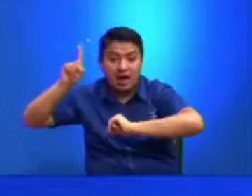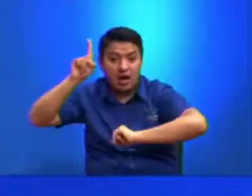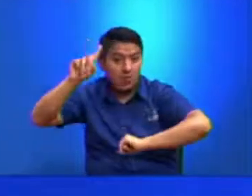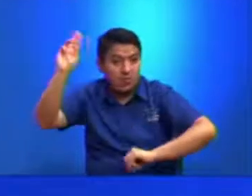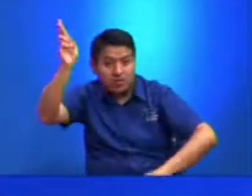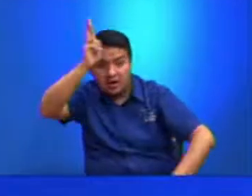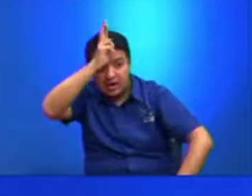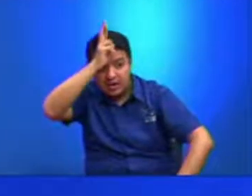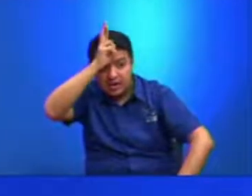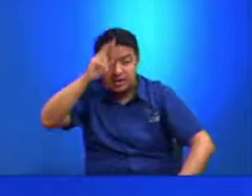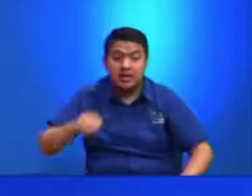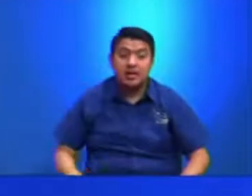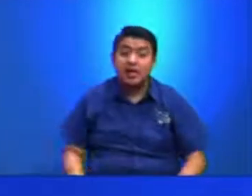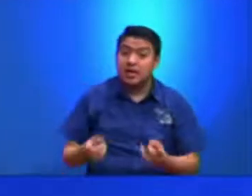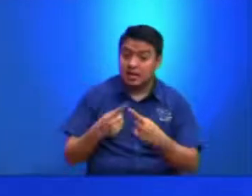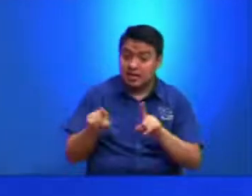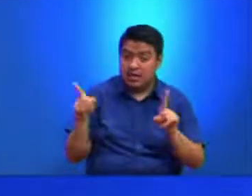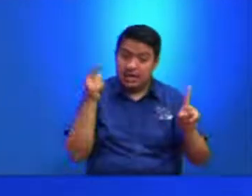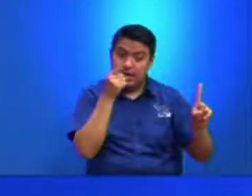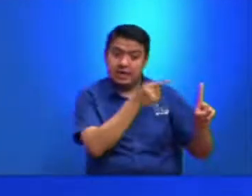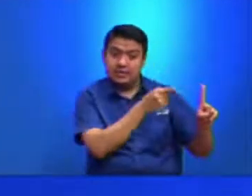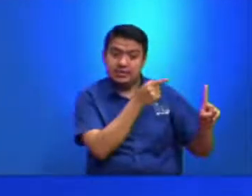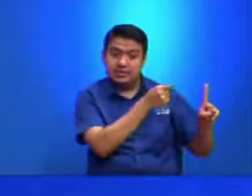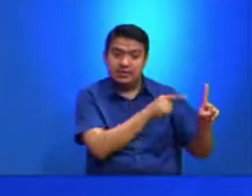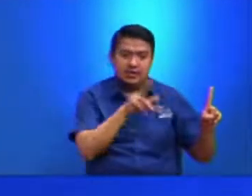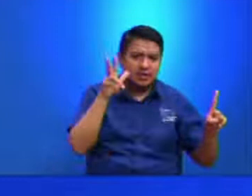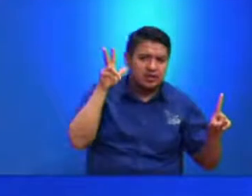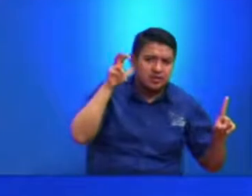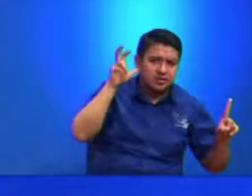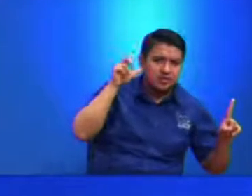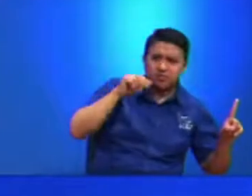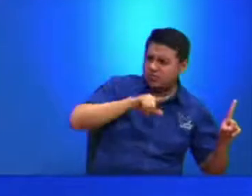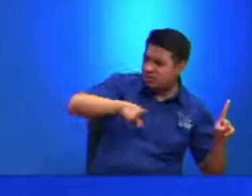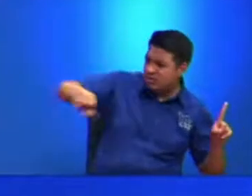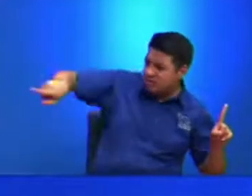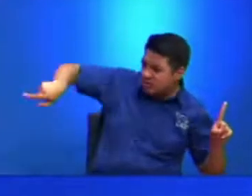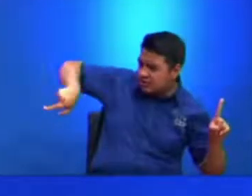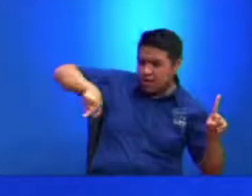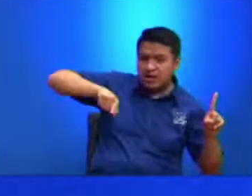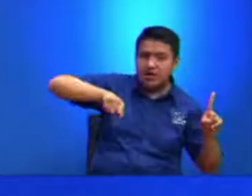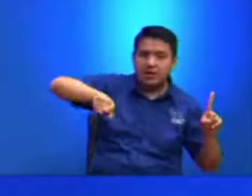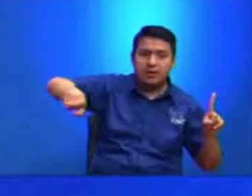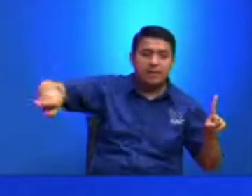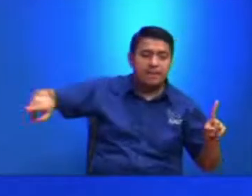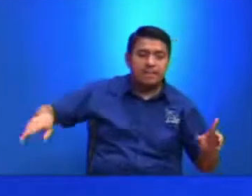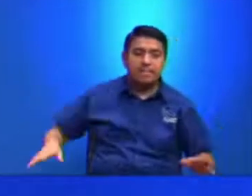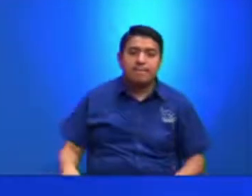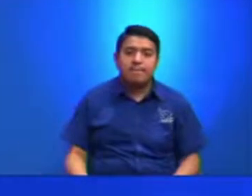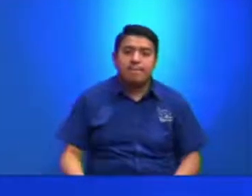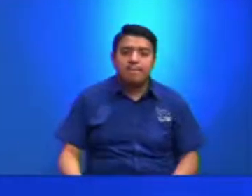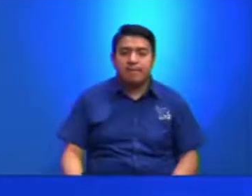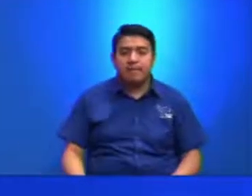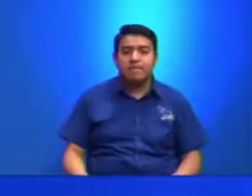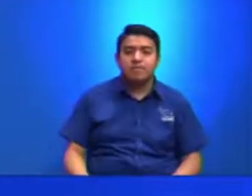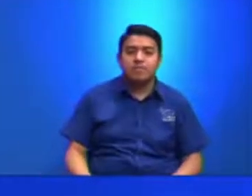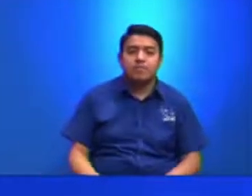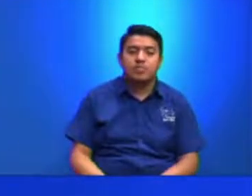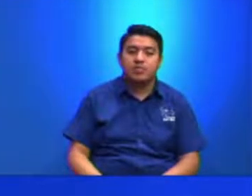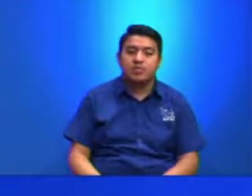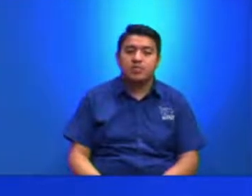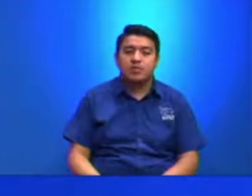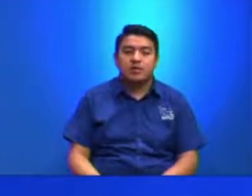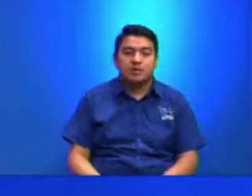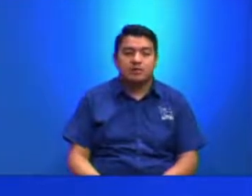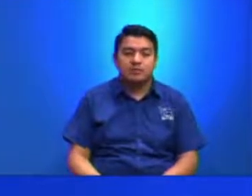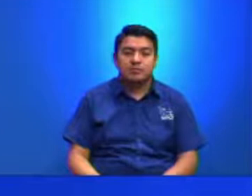esta versión Nácar y Colunga porque las demás versiones, algunas dicen, vinieron los príncipes y se postraron ante el rey, vinieron y le